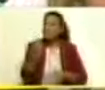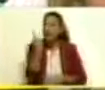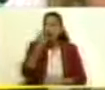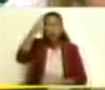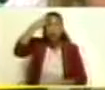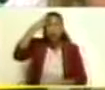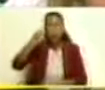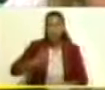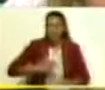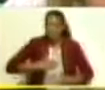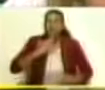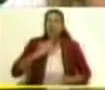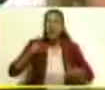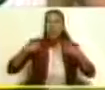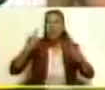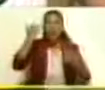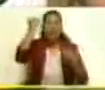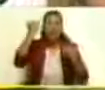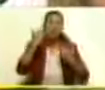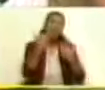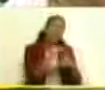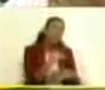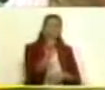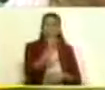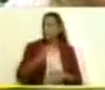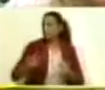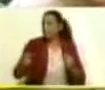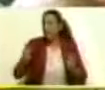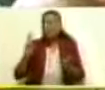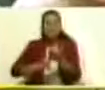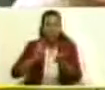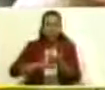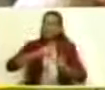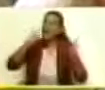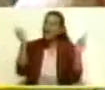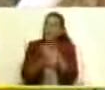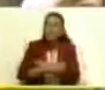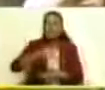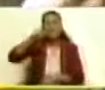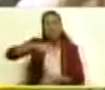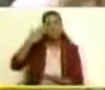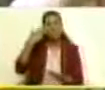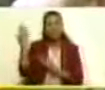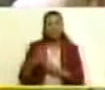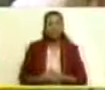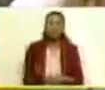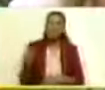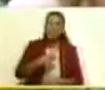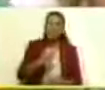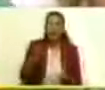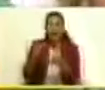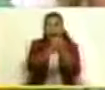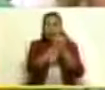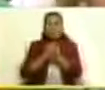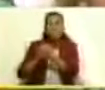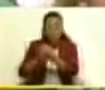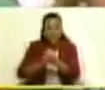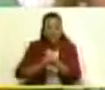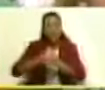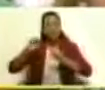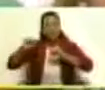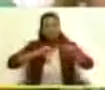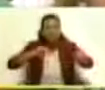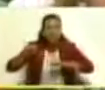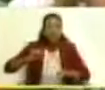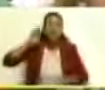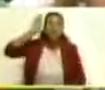que se atreven a innovar pueden lograr la verdadera transformación. Adelante, compañeros y compañeras,